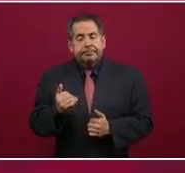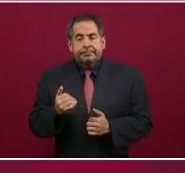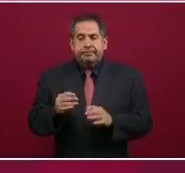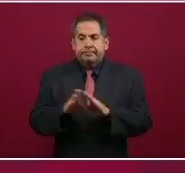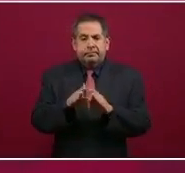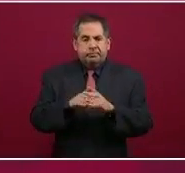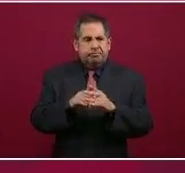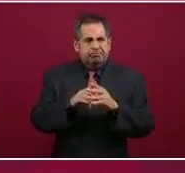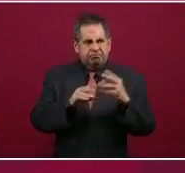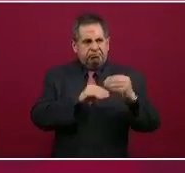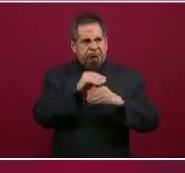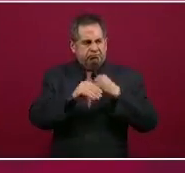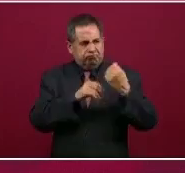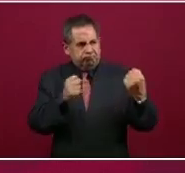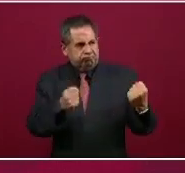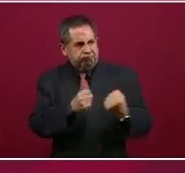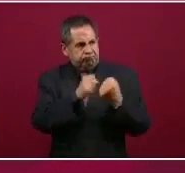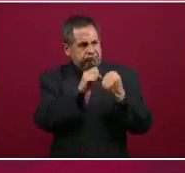confrontarnos